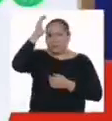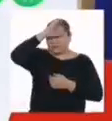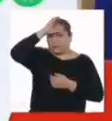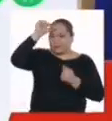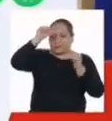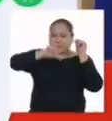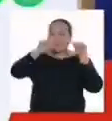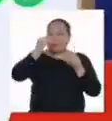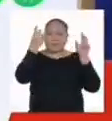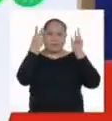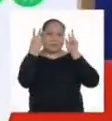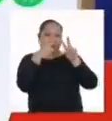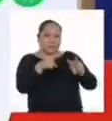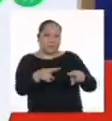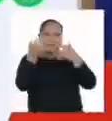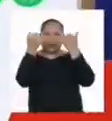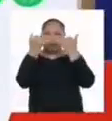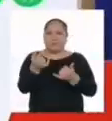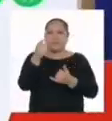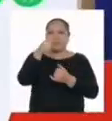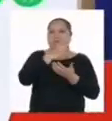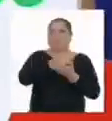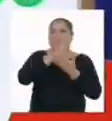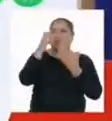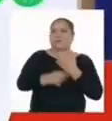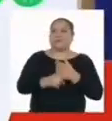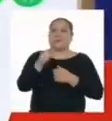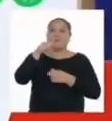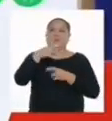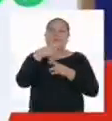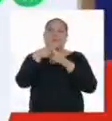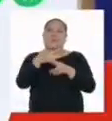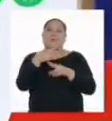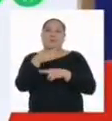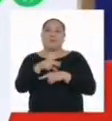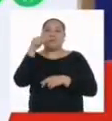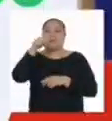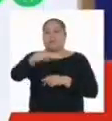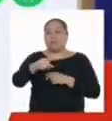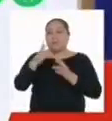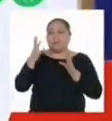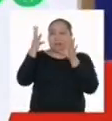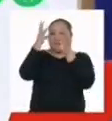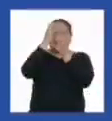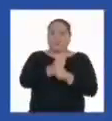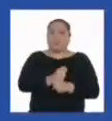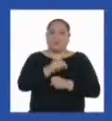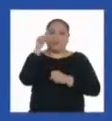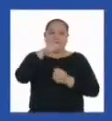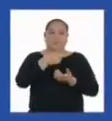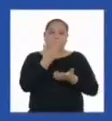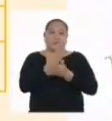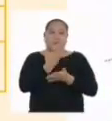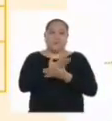científico y con lo que hemos visto hasta ahora en el programa. Estas respuestas serán las conclusiones de nuestro